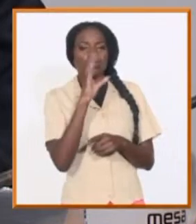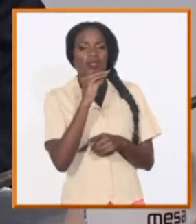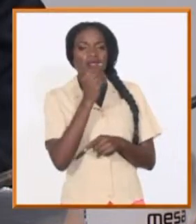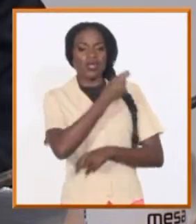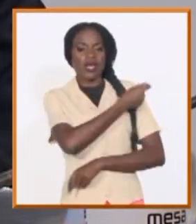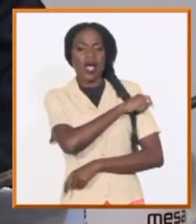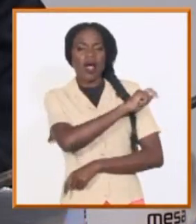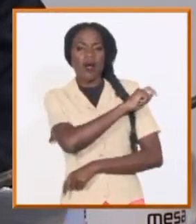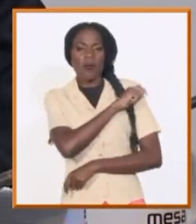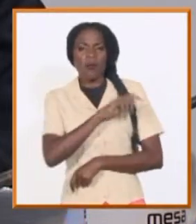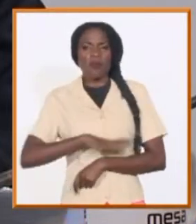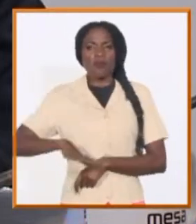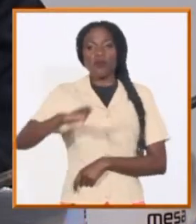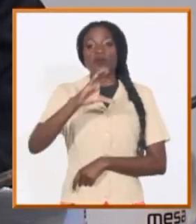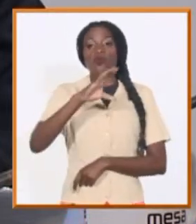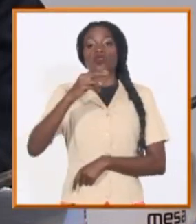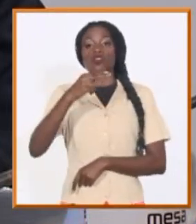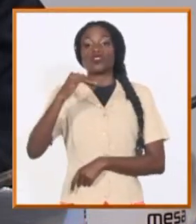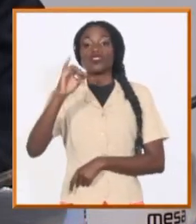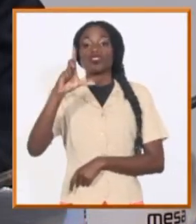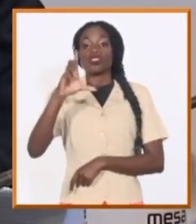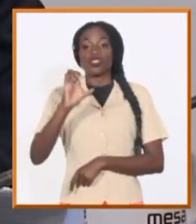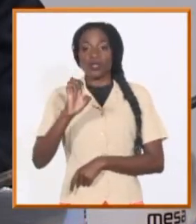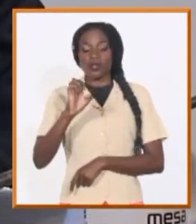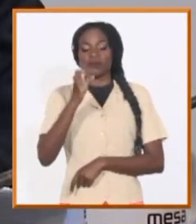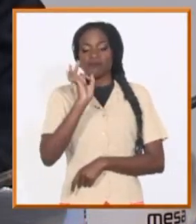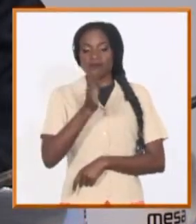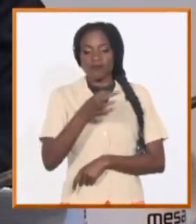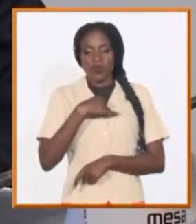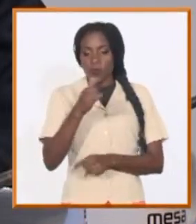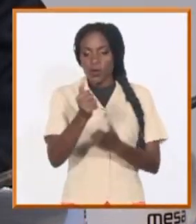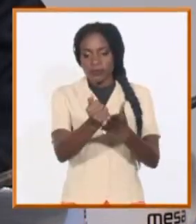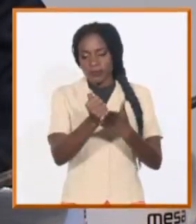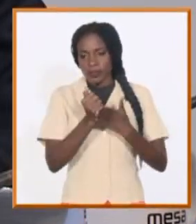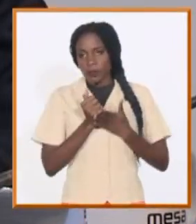pueblo chileno. Según se nos